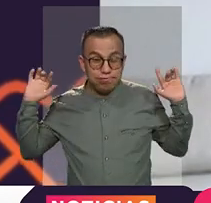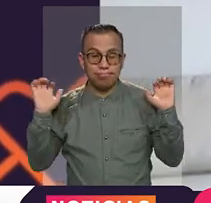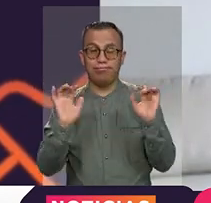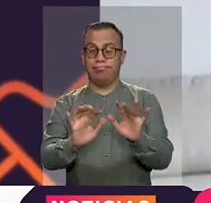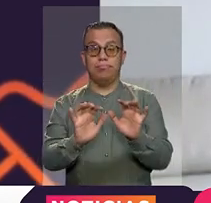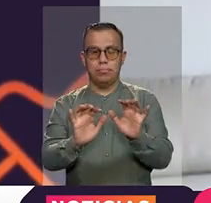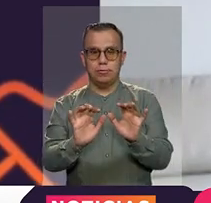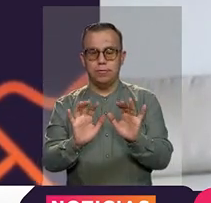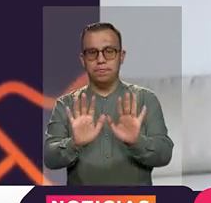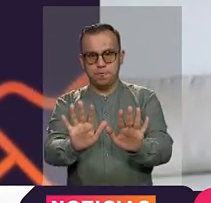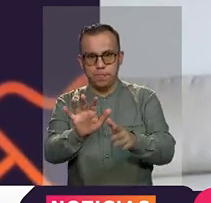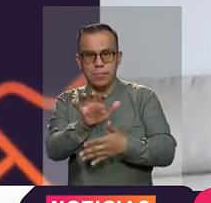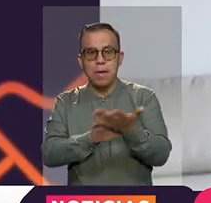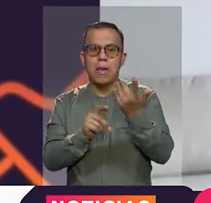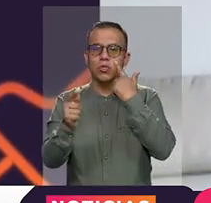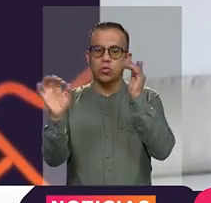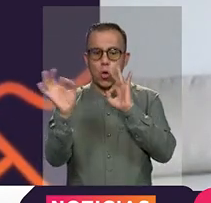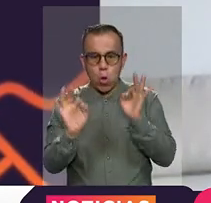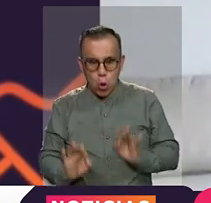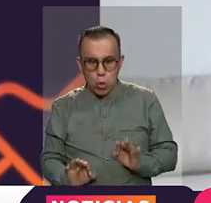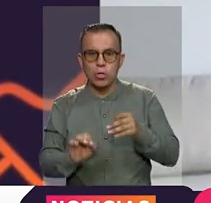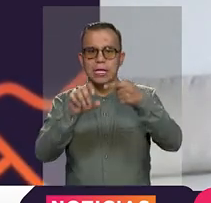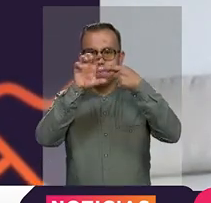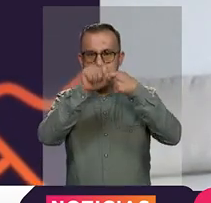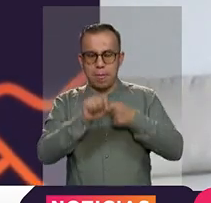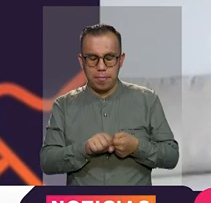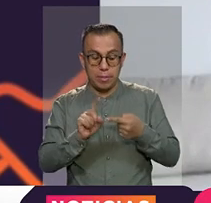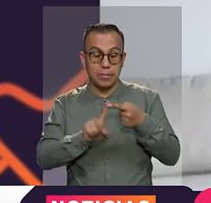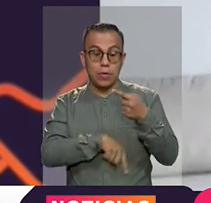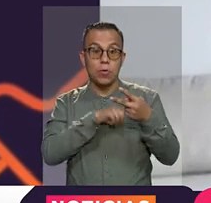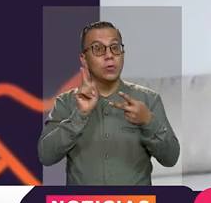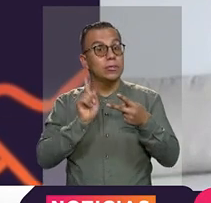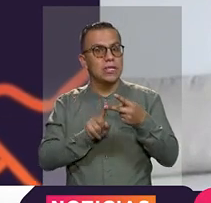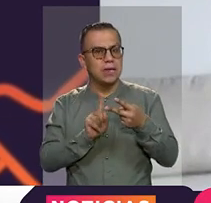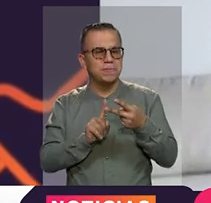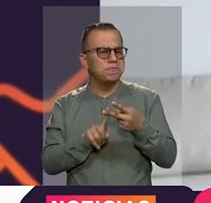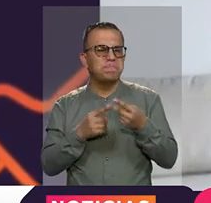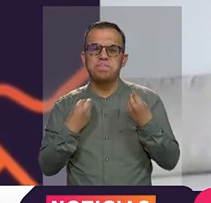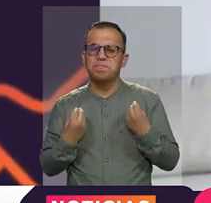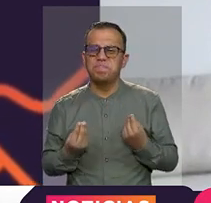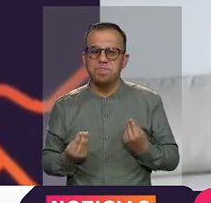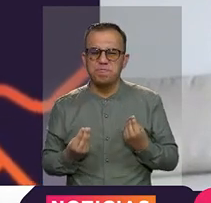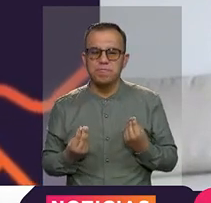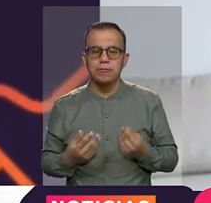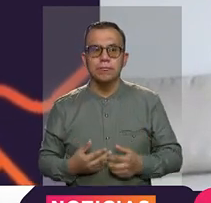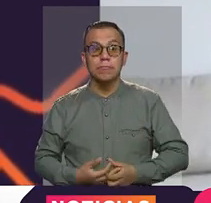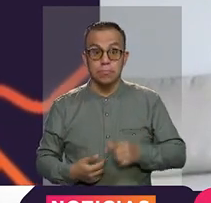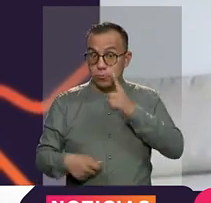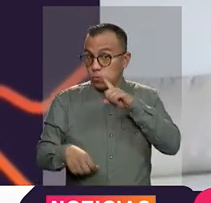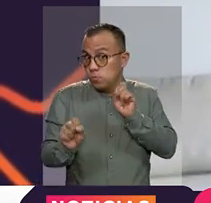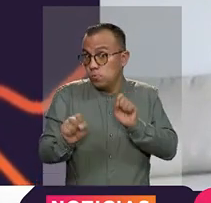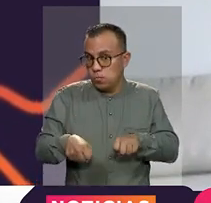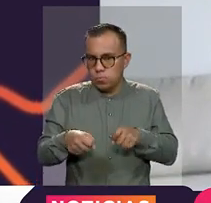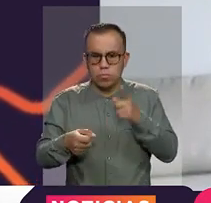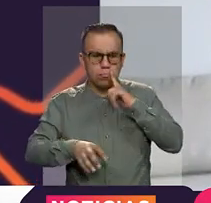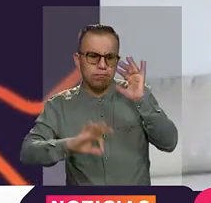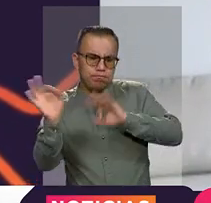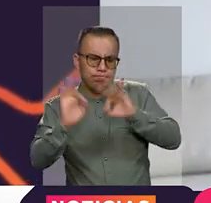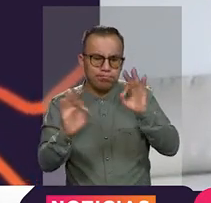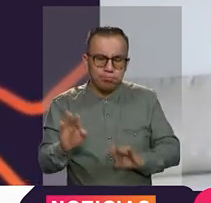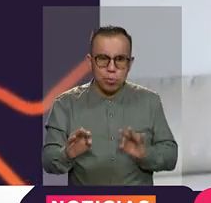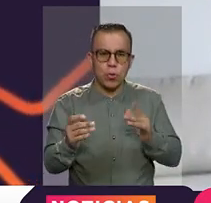de vacunación, haya más orden, más registro, y segundo, para que podamos gerenciar